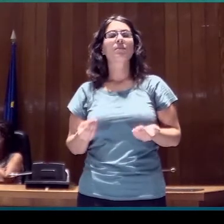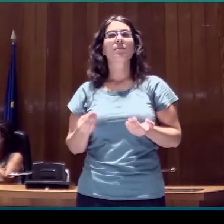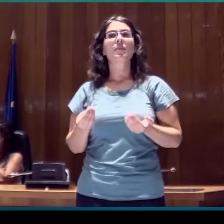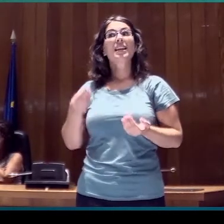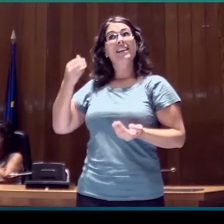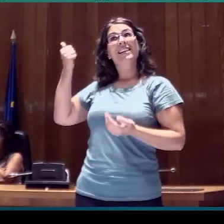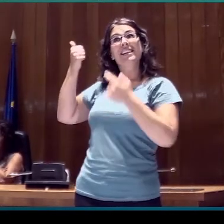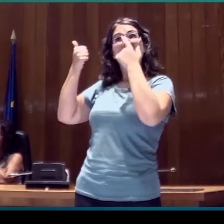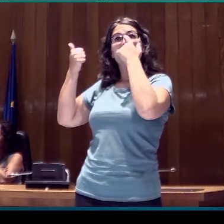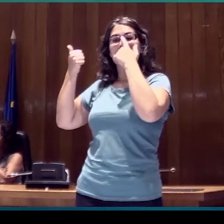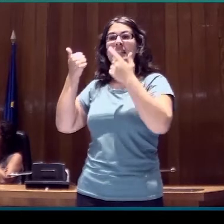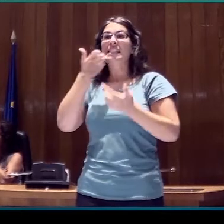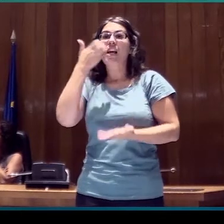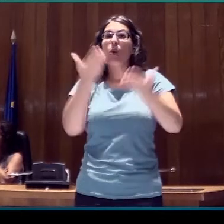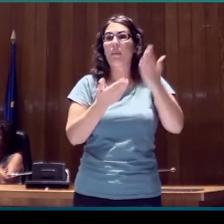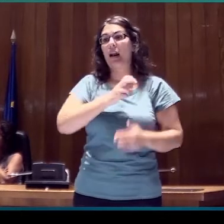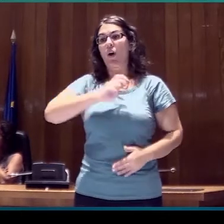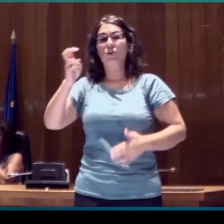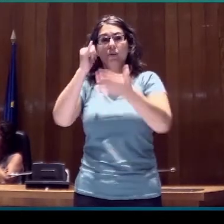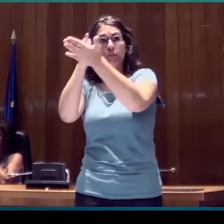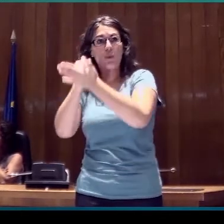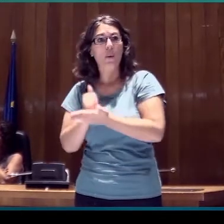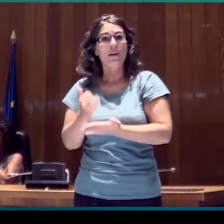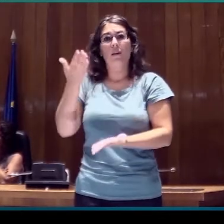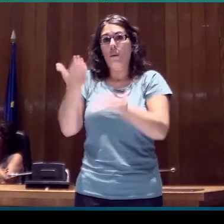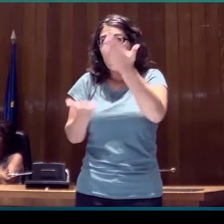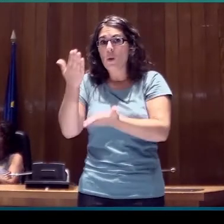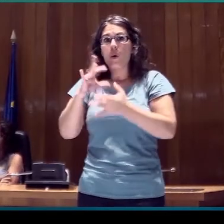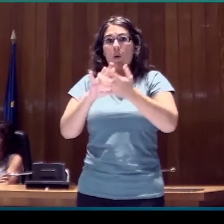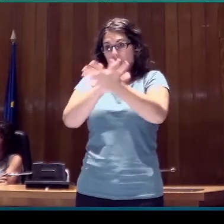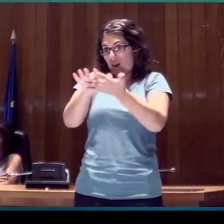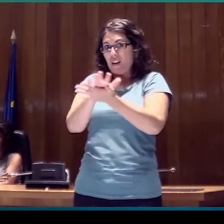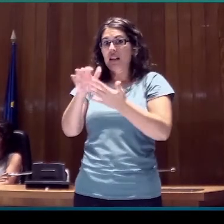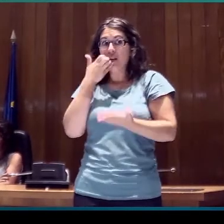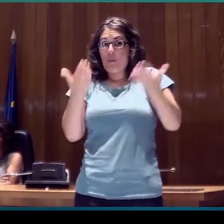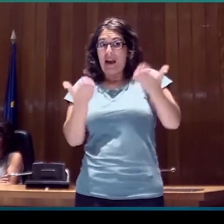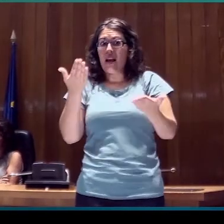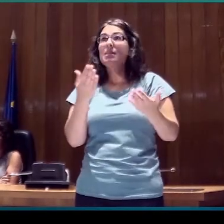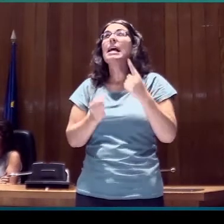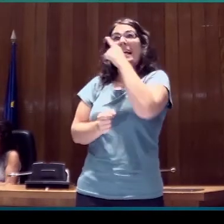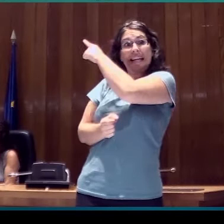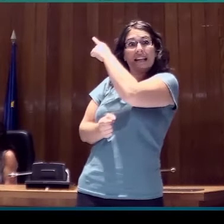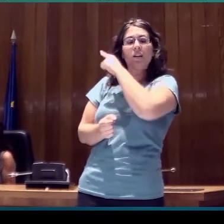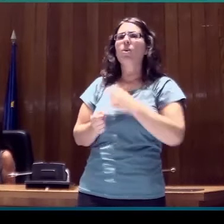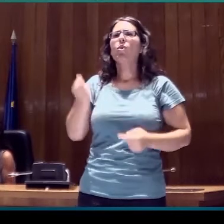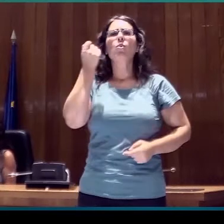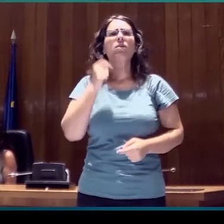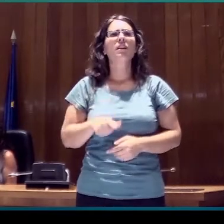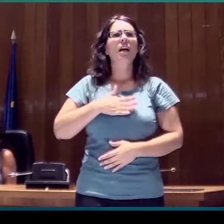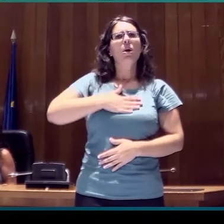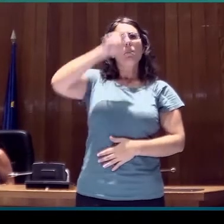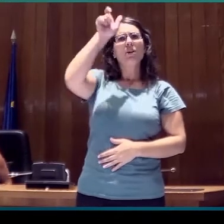de otros instrumentos y otras pruebas de evaluación de la lengua de signos, esta no requiere que el evaluador tenga unas